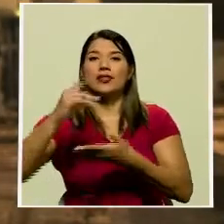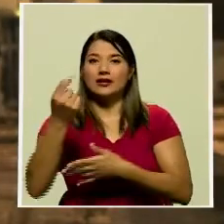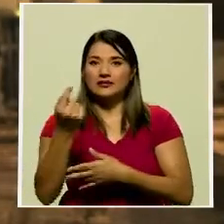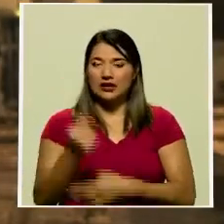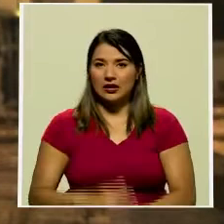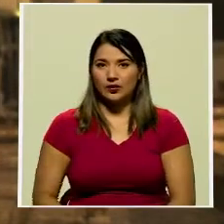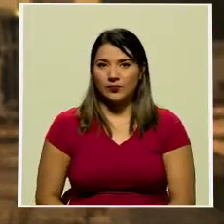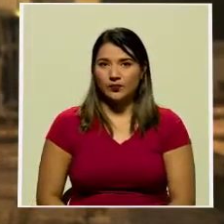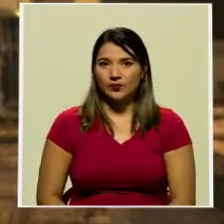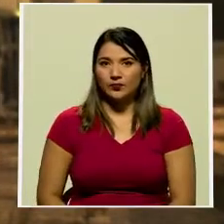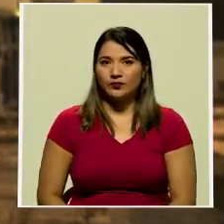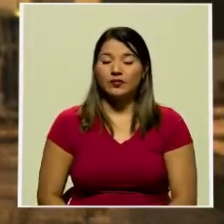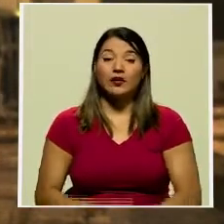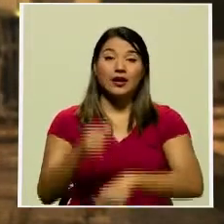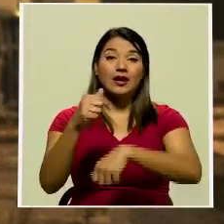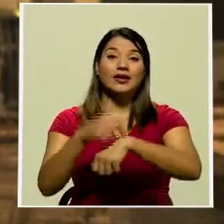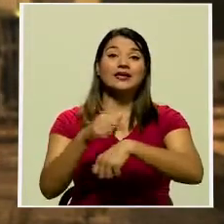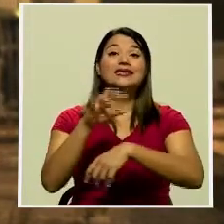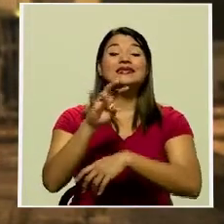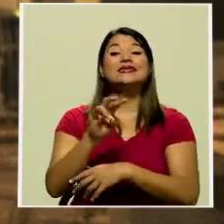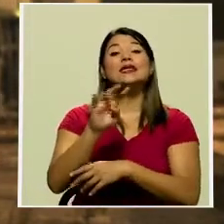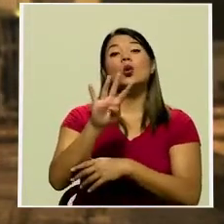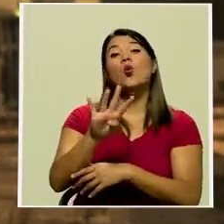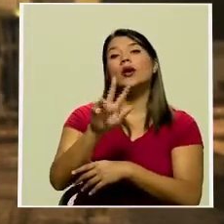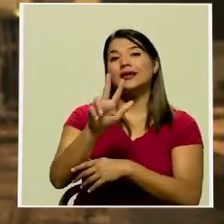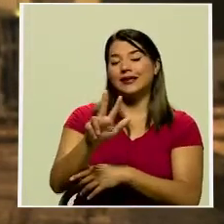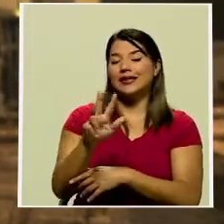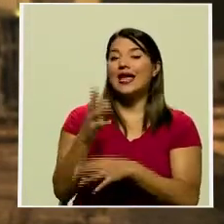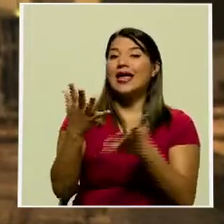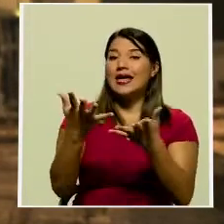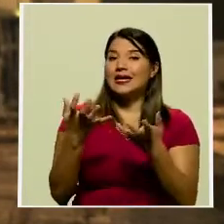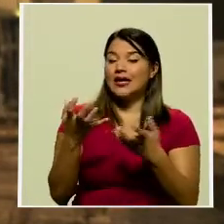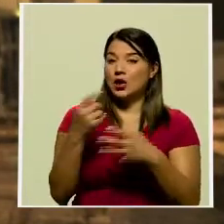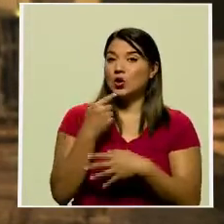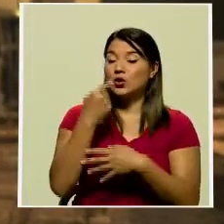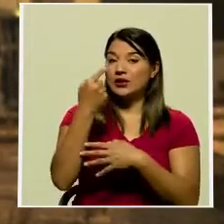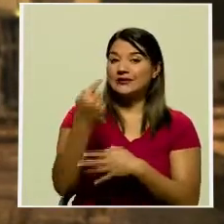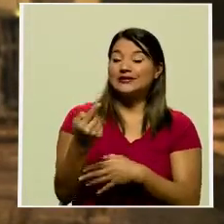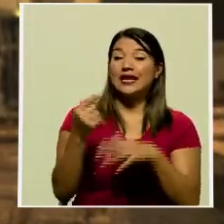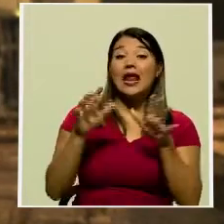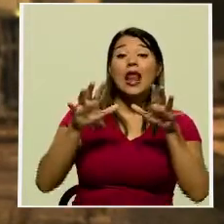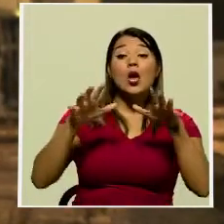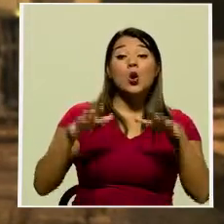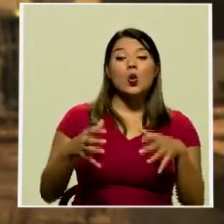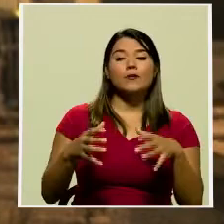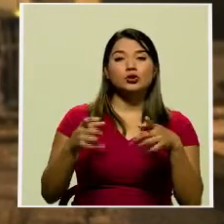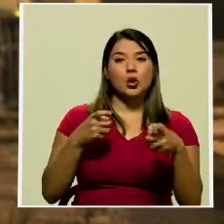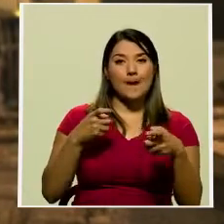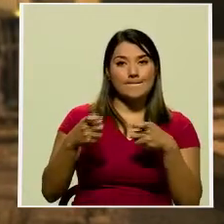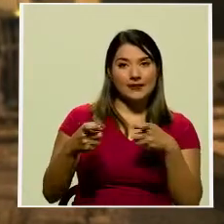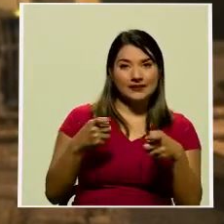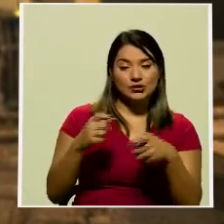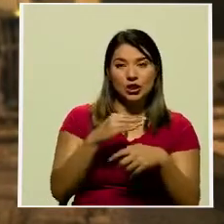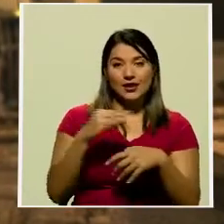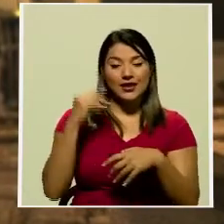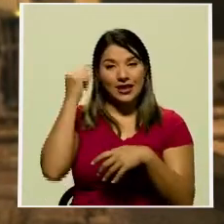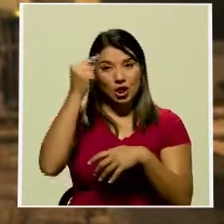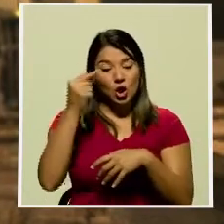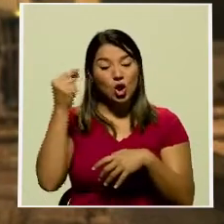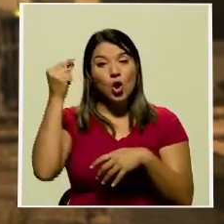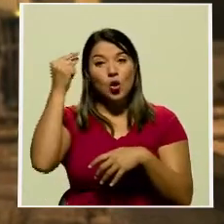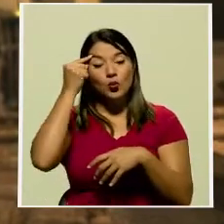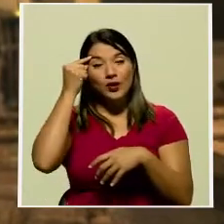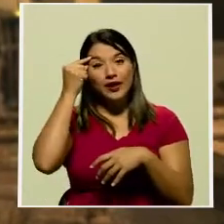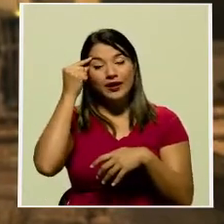Bueno, don Ernesto, al ser las 7:43, nada más decirles que la Comisión de Administración y Gobierno, o de Gobierno y